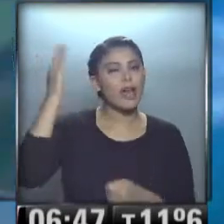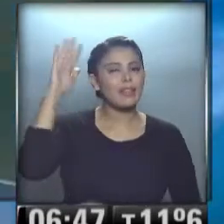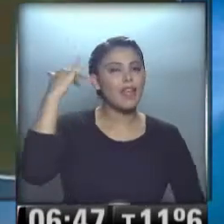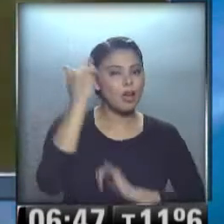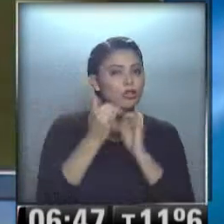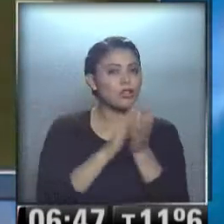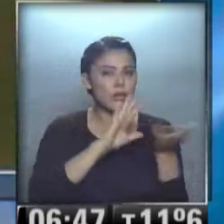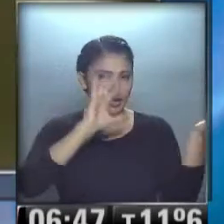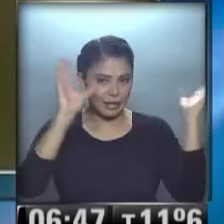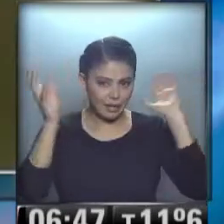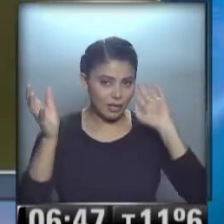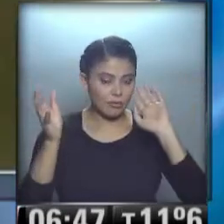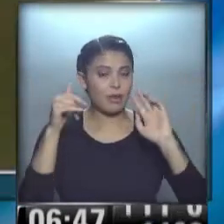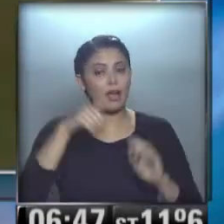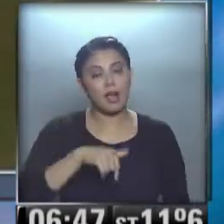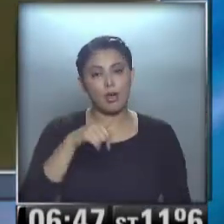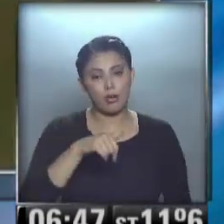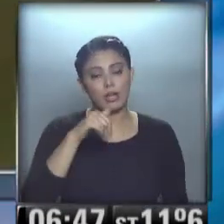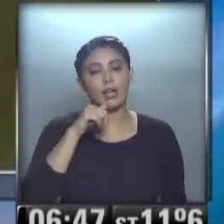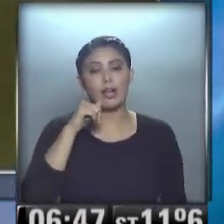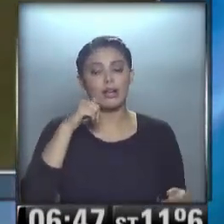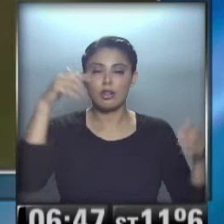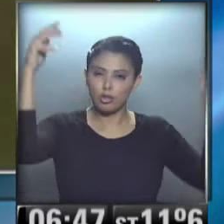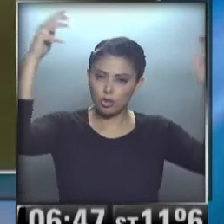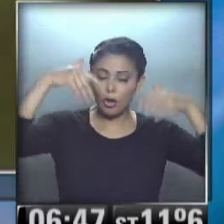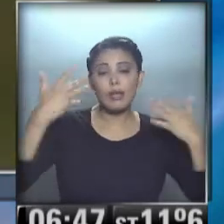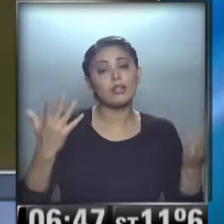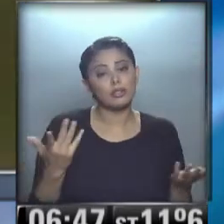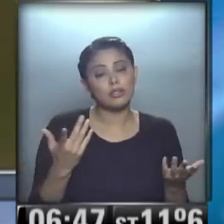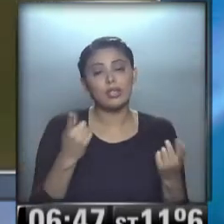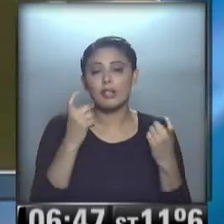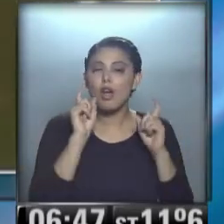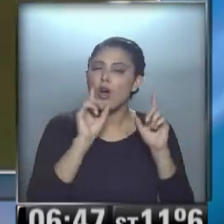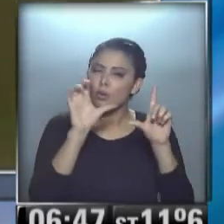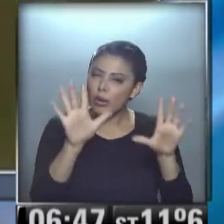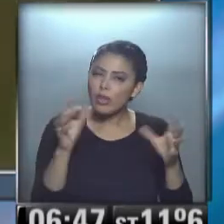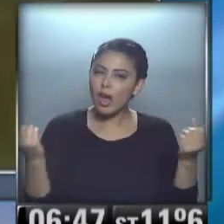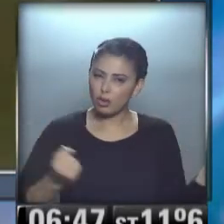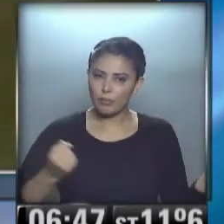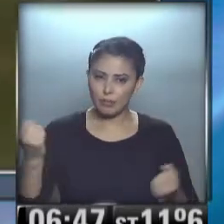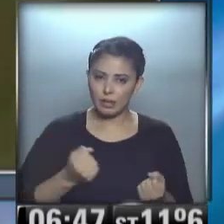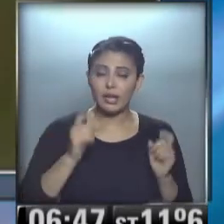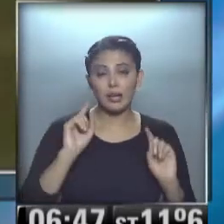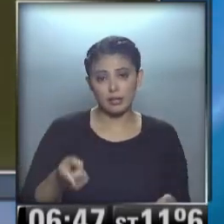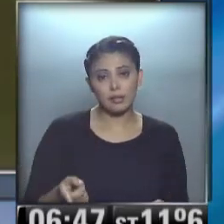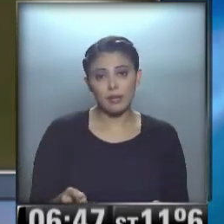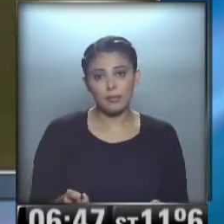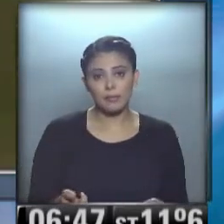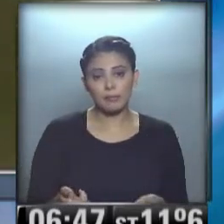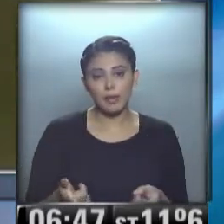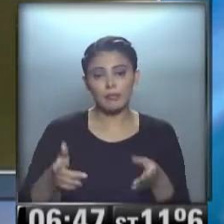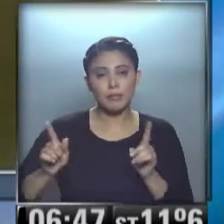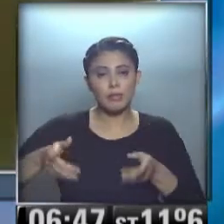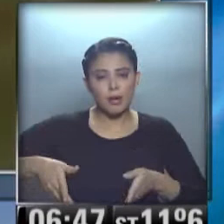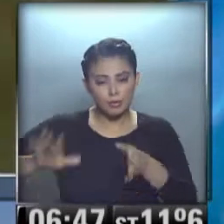clima en el lugar está un tanto lluvioso, así que bueno, transiten con mucho cuidado y además hay que sumarle que se está realizando obras sobre